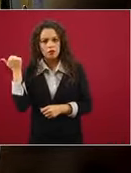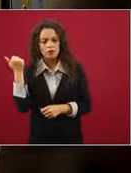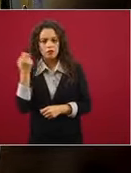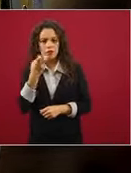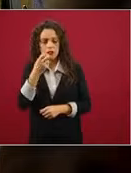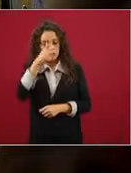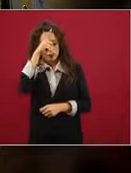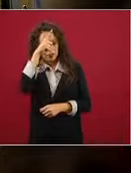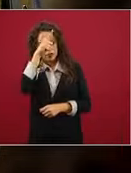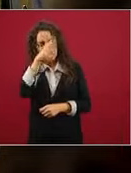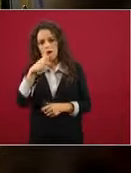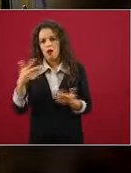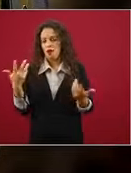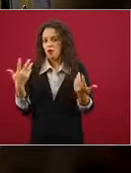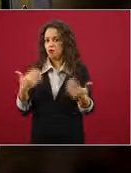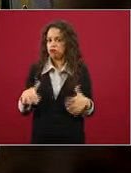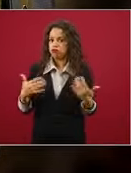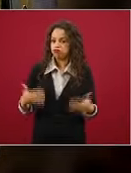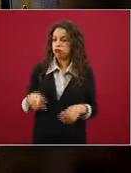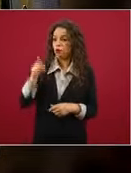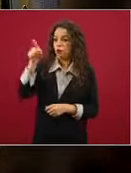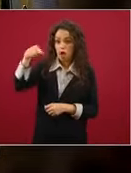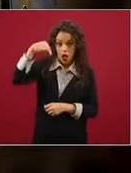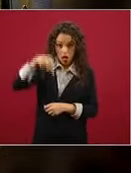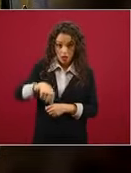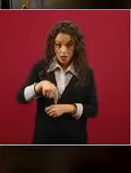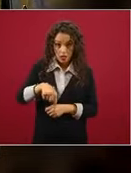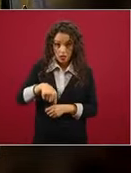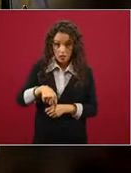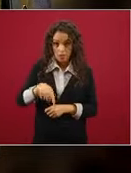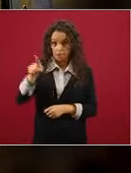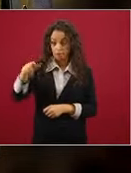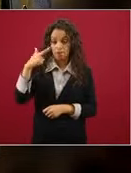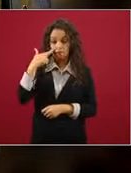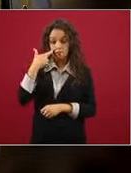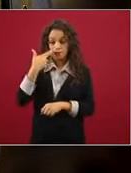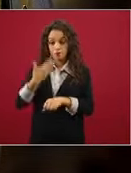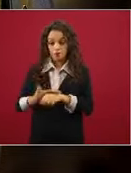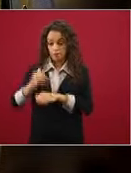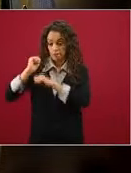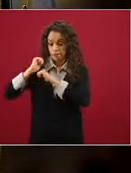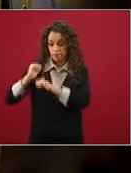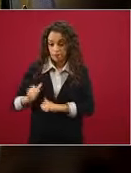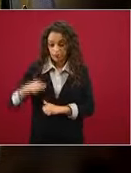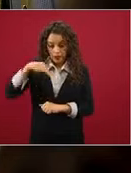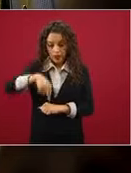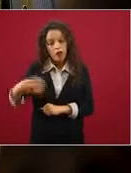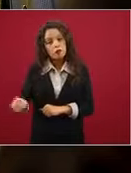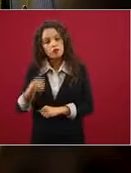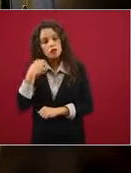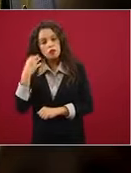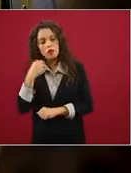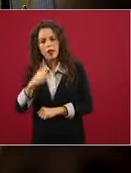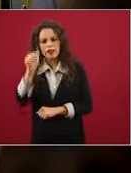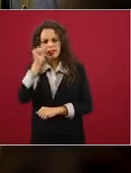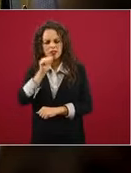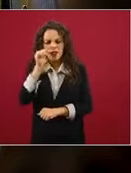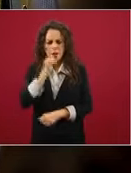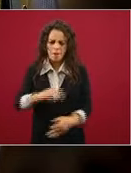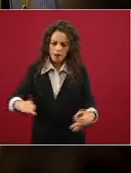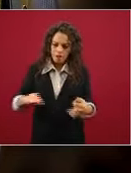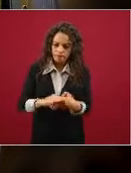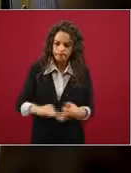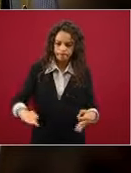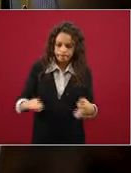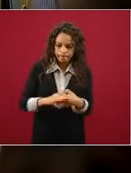aunque aquí usted, como encargado de estas ruedas de prensa, lo ha dicho y se lo ha dicho a la